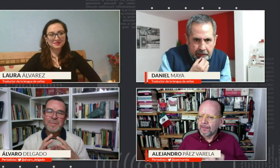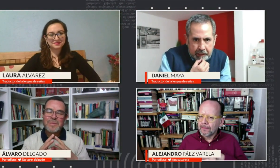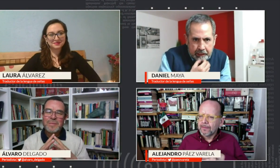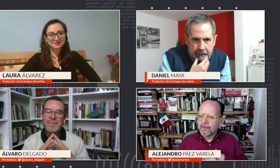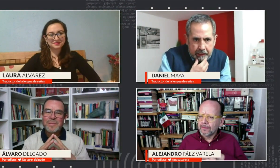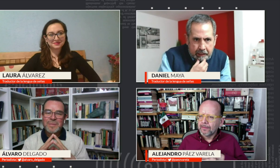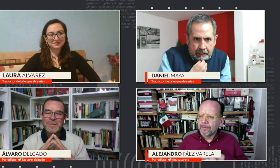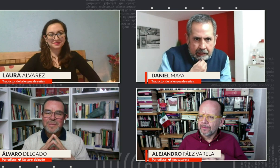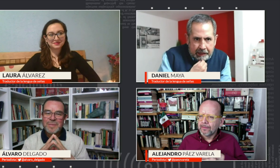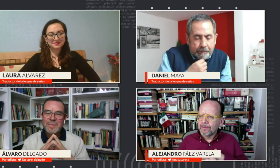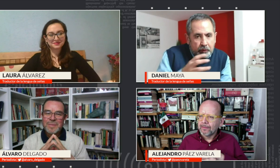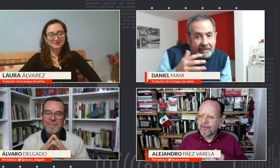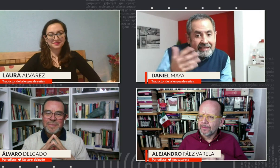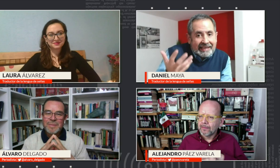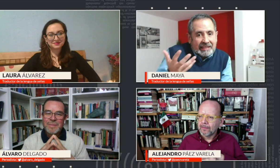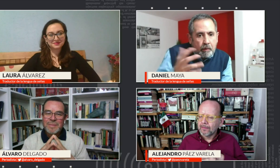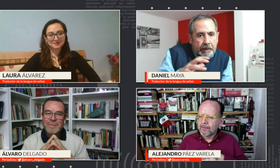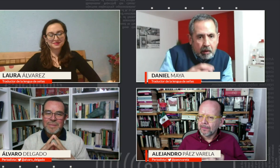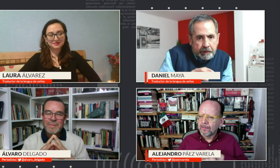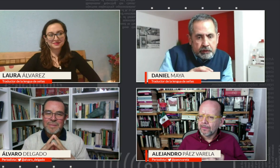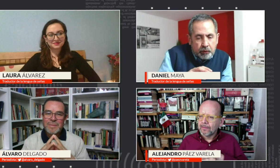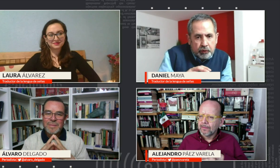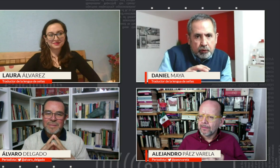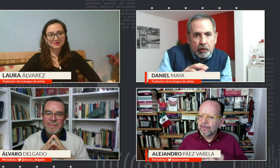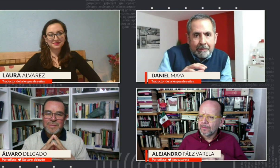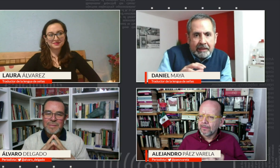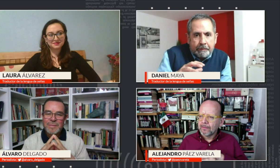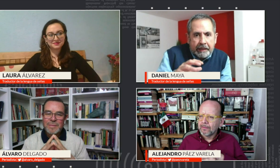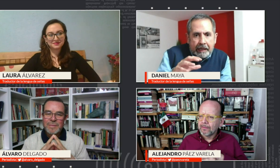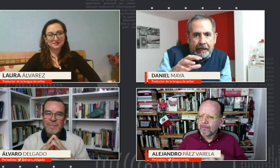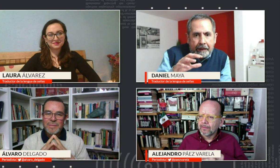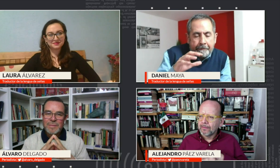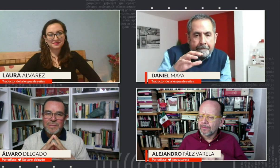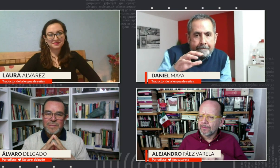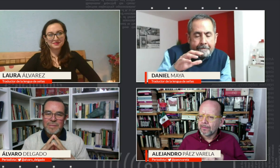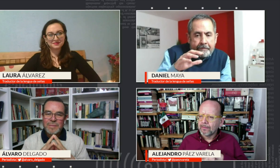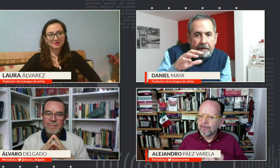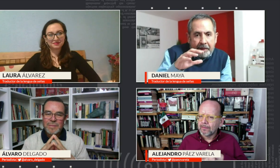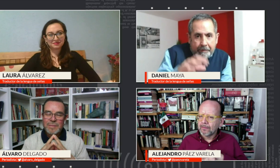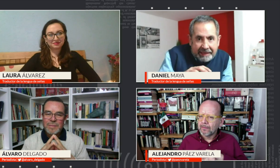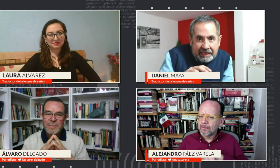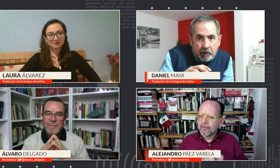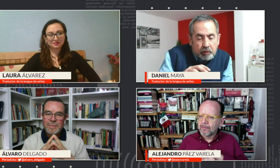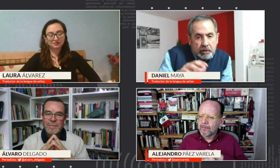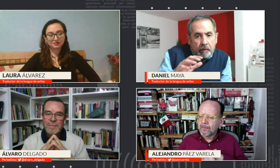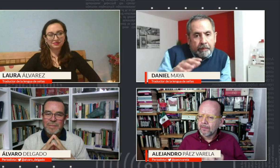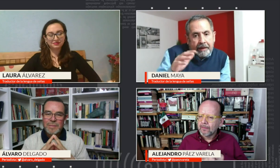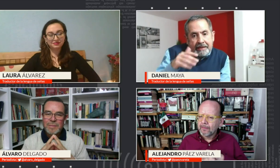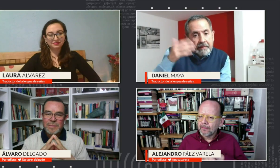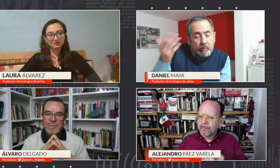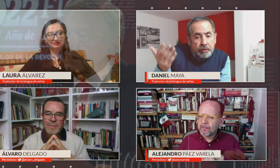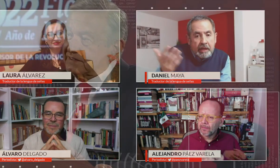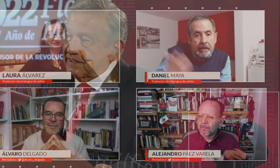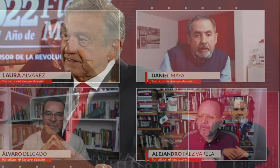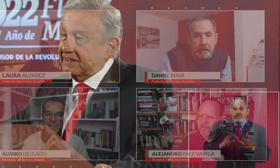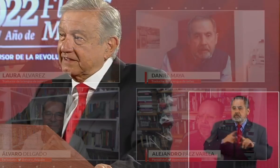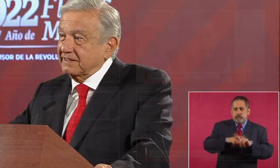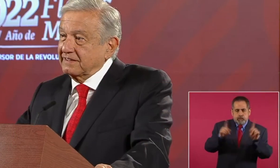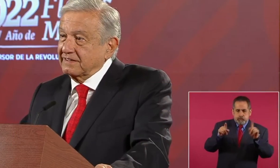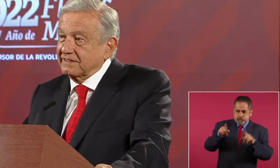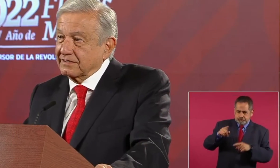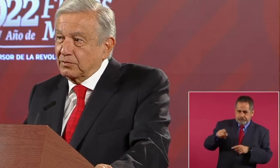decía Laura de la importancia que ha tenido para la comunidad de sordos, no solamente para México, no, sino para nivel